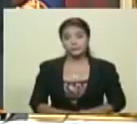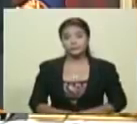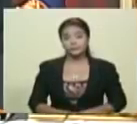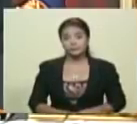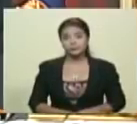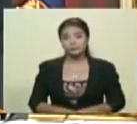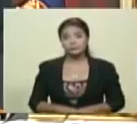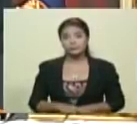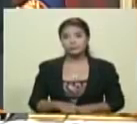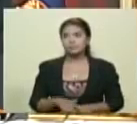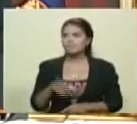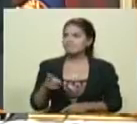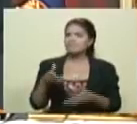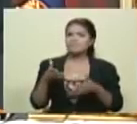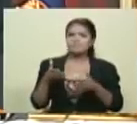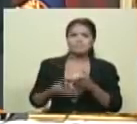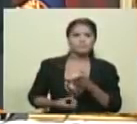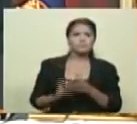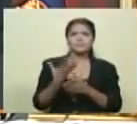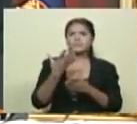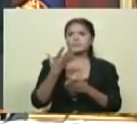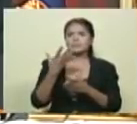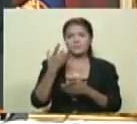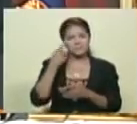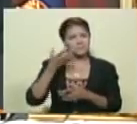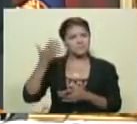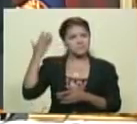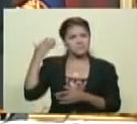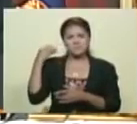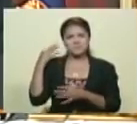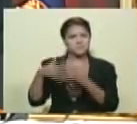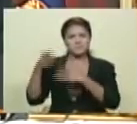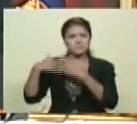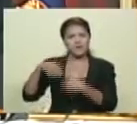Cuna de la civilización mundial, el Tigris, el Éufrates.